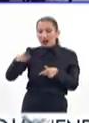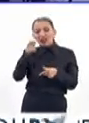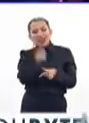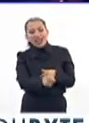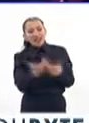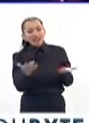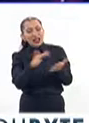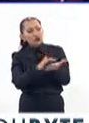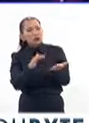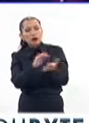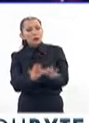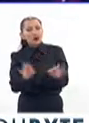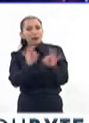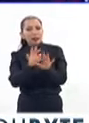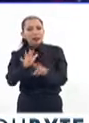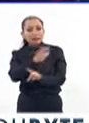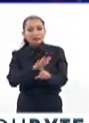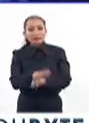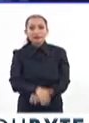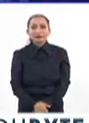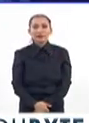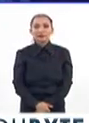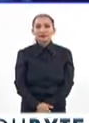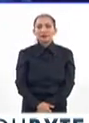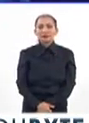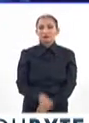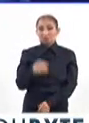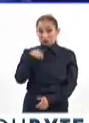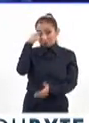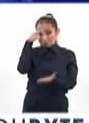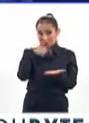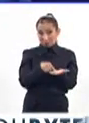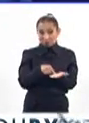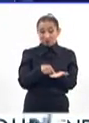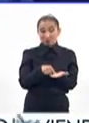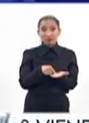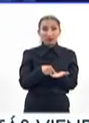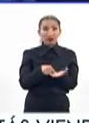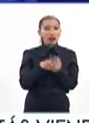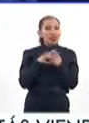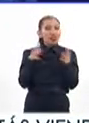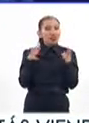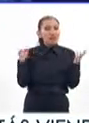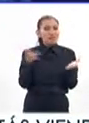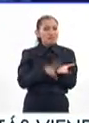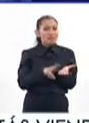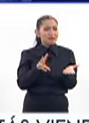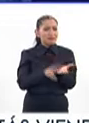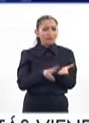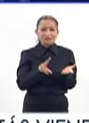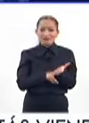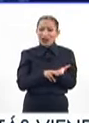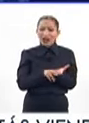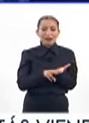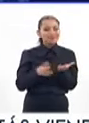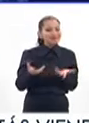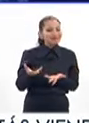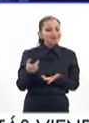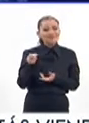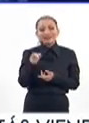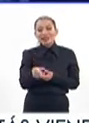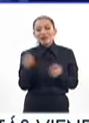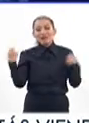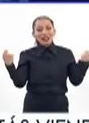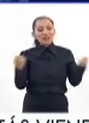sobre el papel de la lectura en nuestro entorno. Creo que la gran virtud de